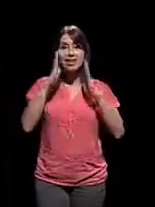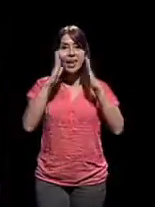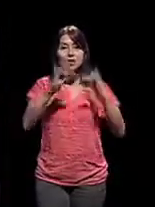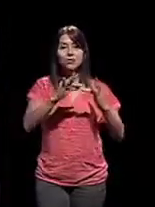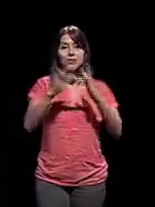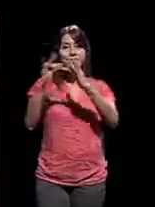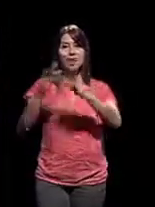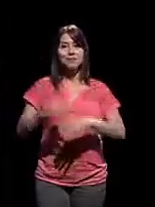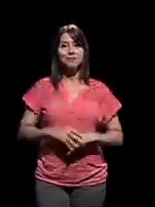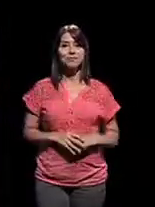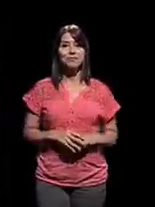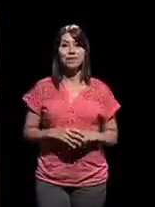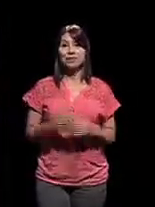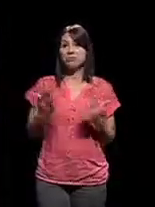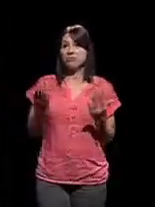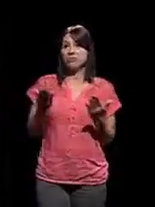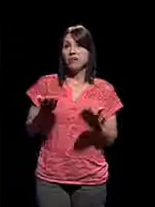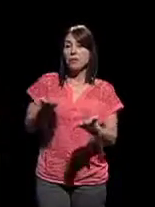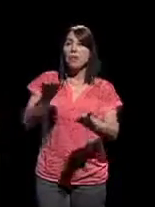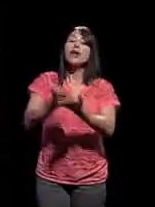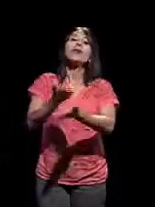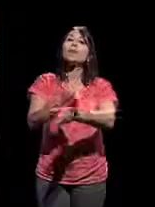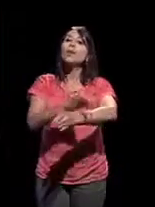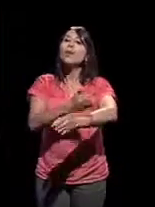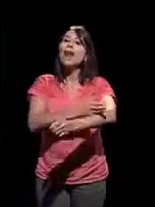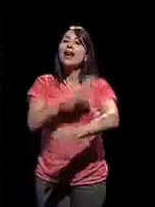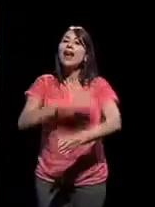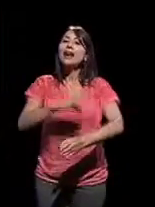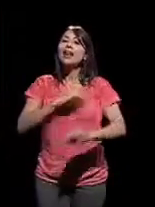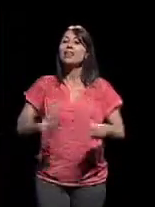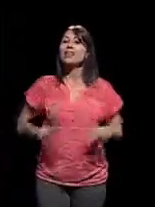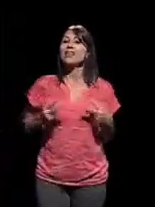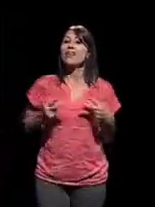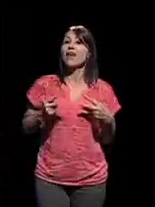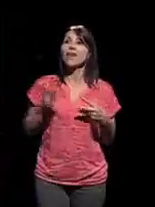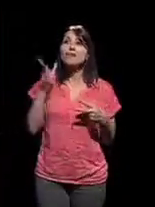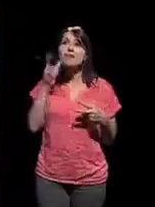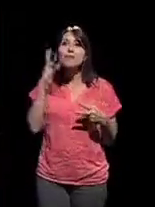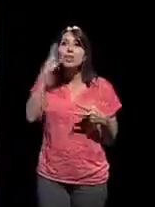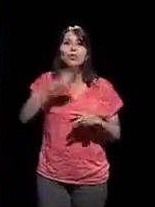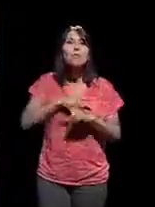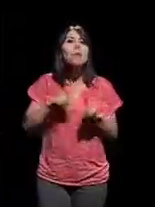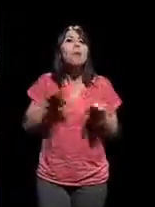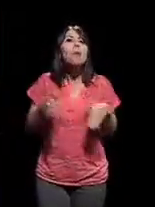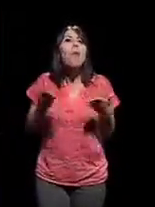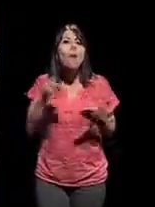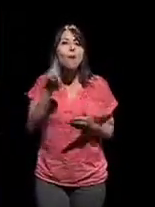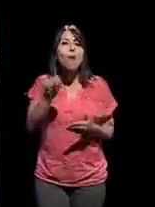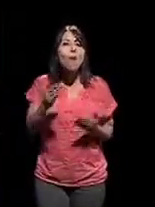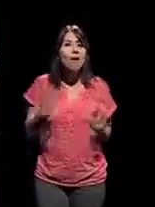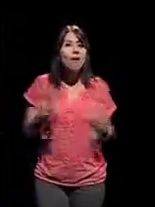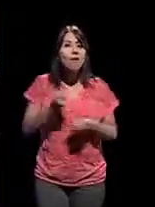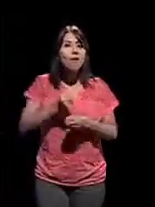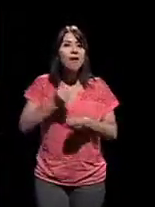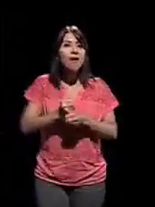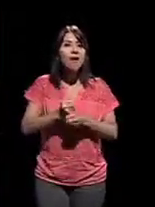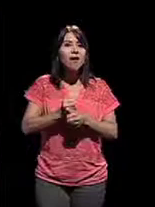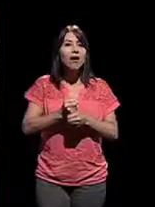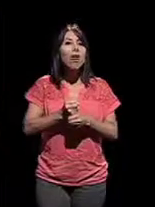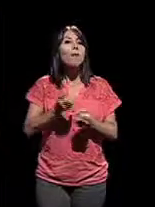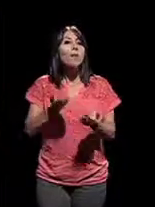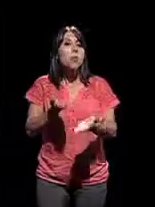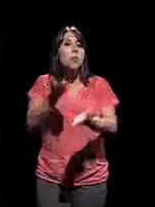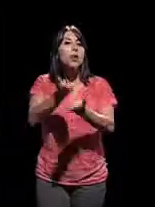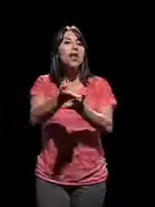población requiere un trato especial. De repente proponer mejorar la calidad de vida de la población es algo muy bonito, pero ¿cómo lo va a